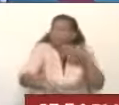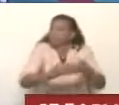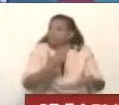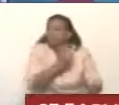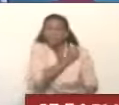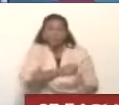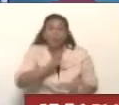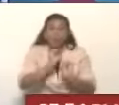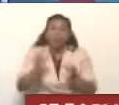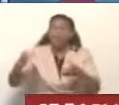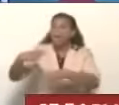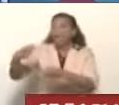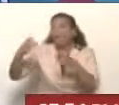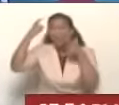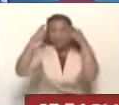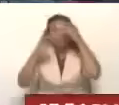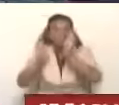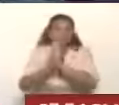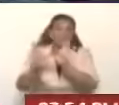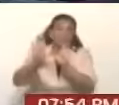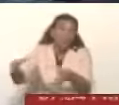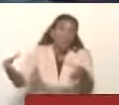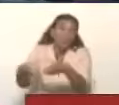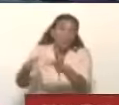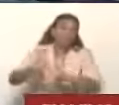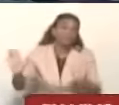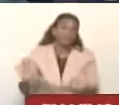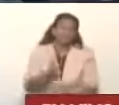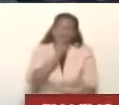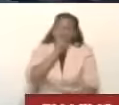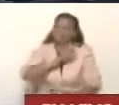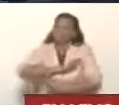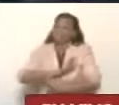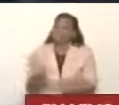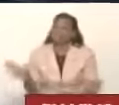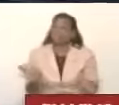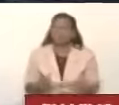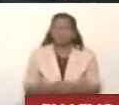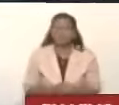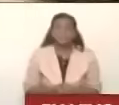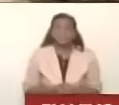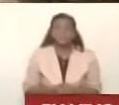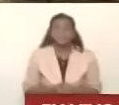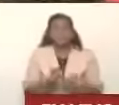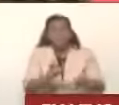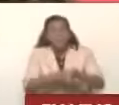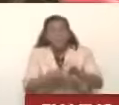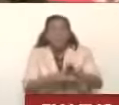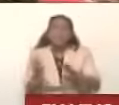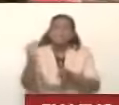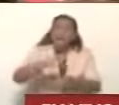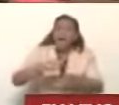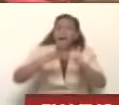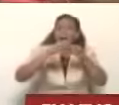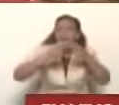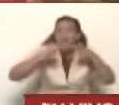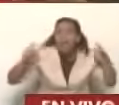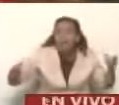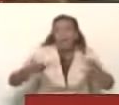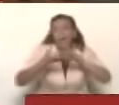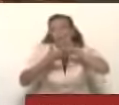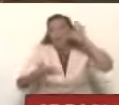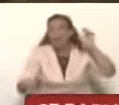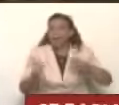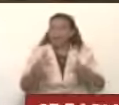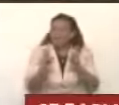derecha o de lo que caiga, pues. Presidente, no me quiero extender en este tema, pero usted el 13 de abril